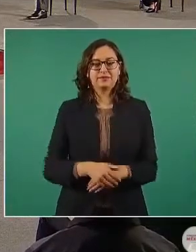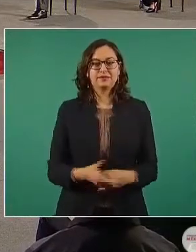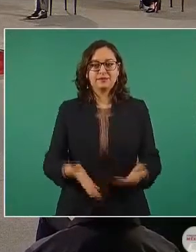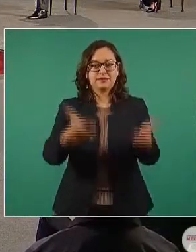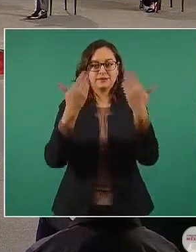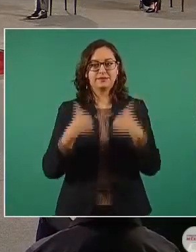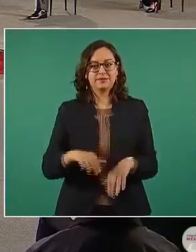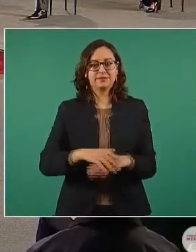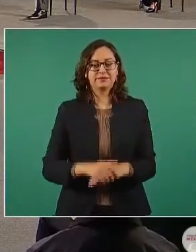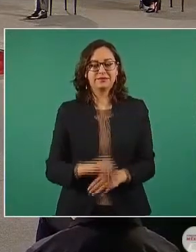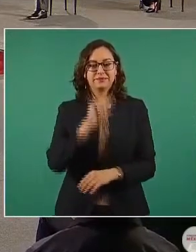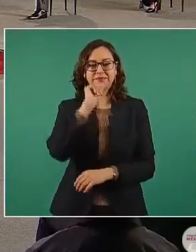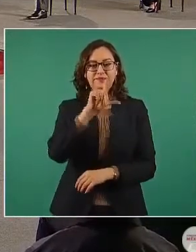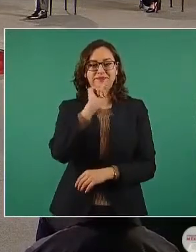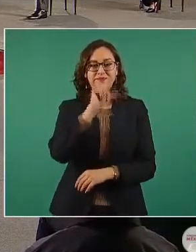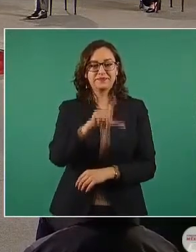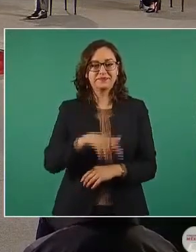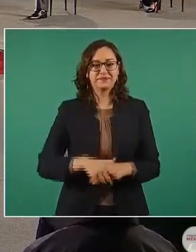sí.